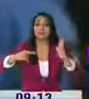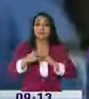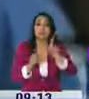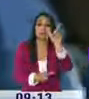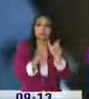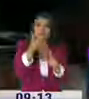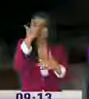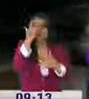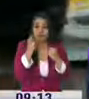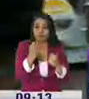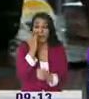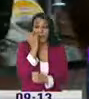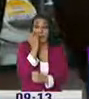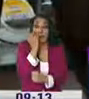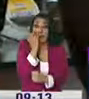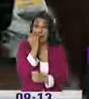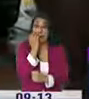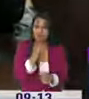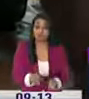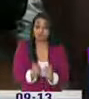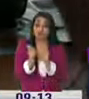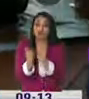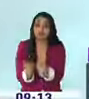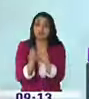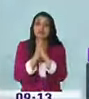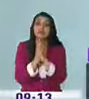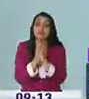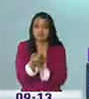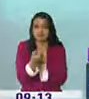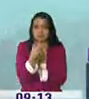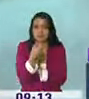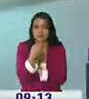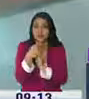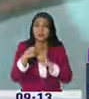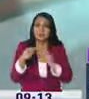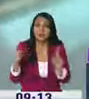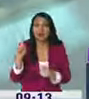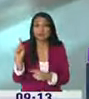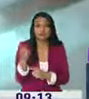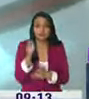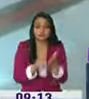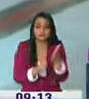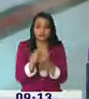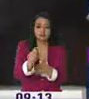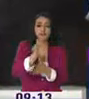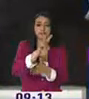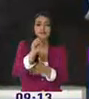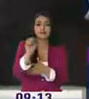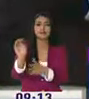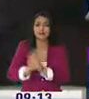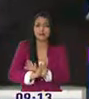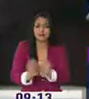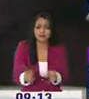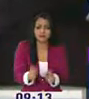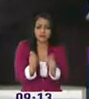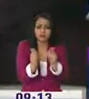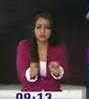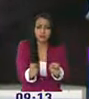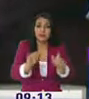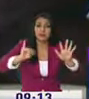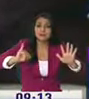enfermedades catastróficas que han presentado una solicitud y solo se han autorizado a 706, es decir, más